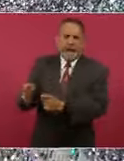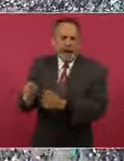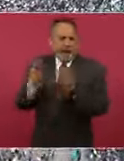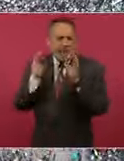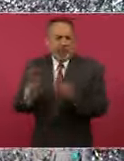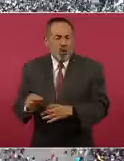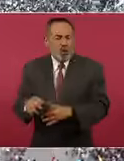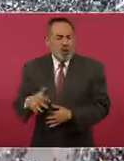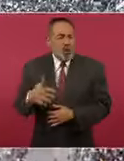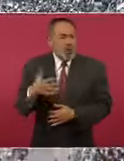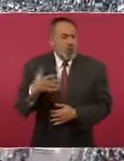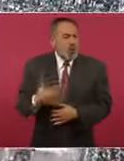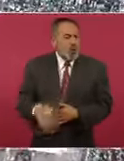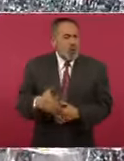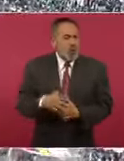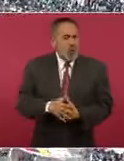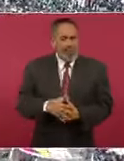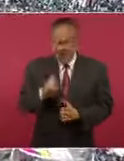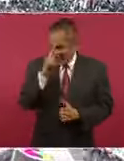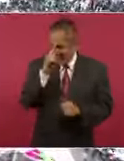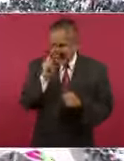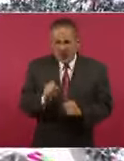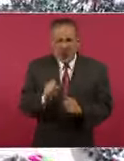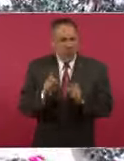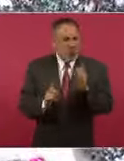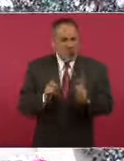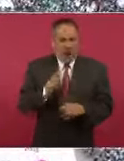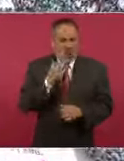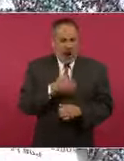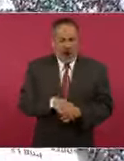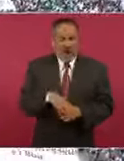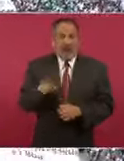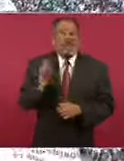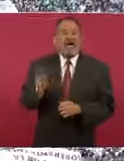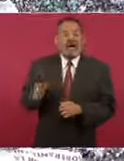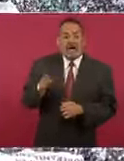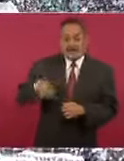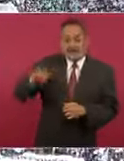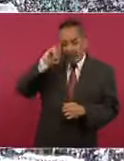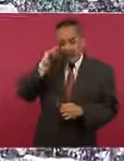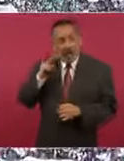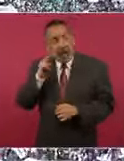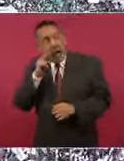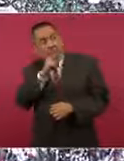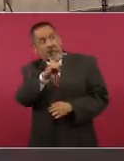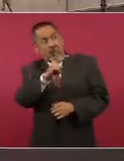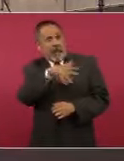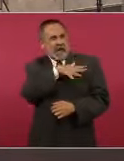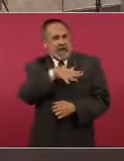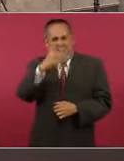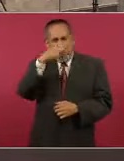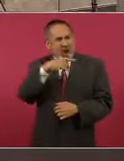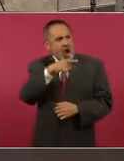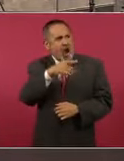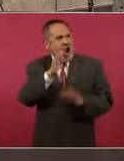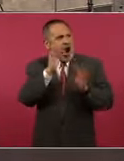Es indudable que los campesinos vieron en Cárdenas a un